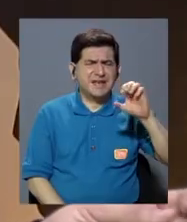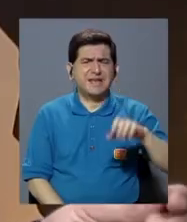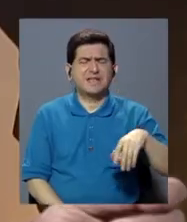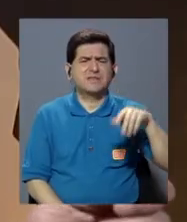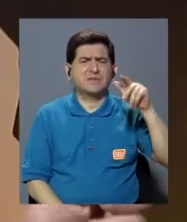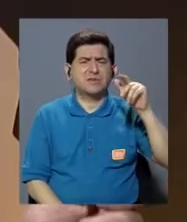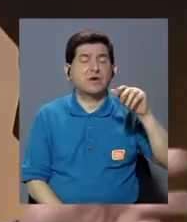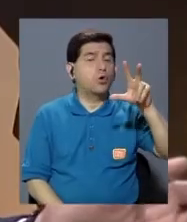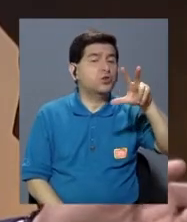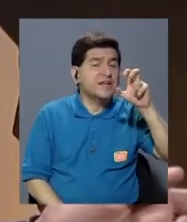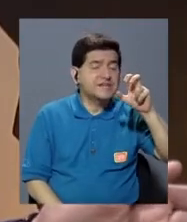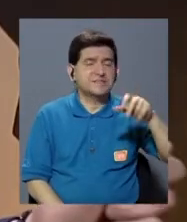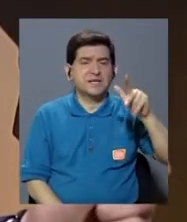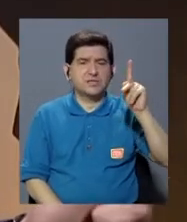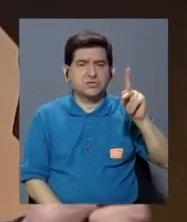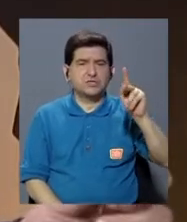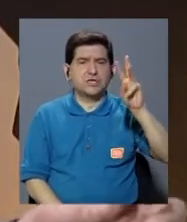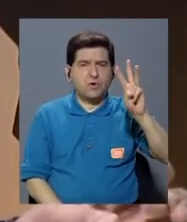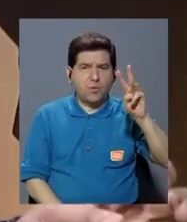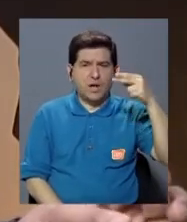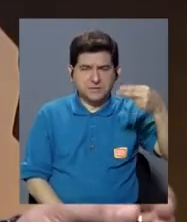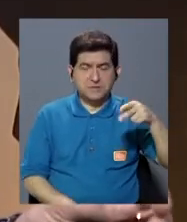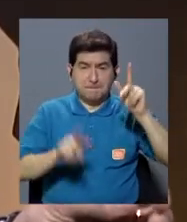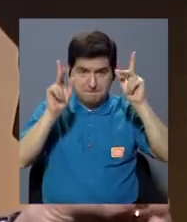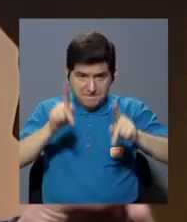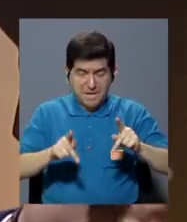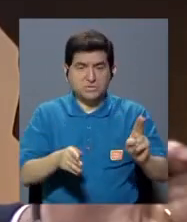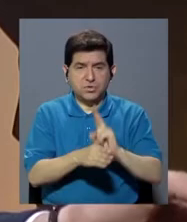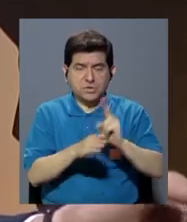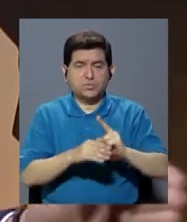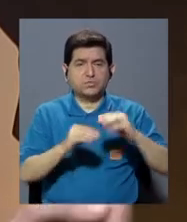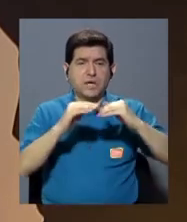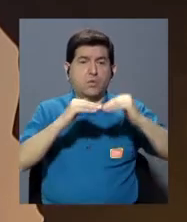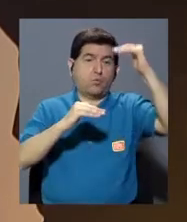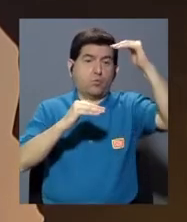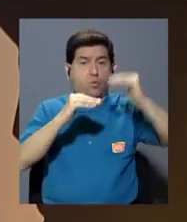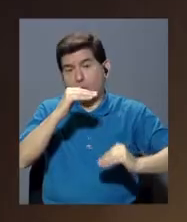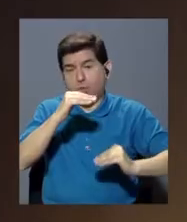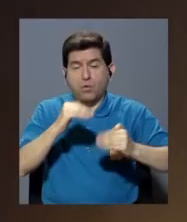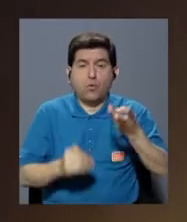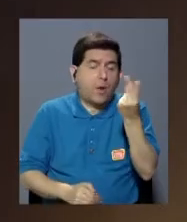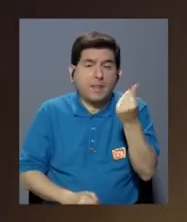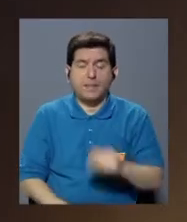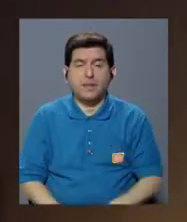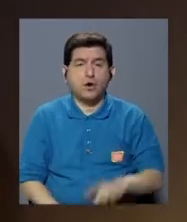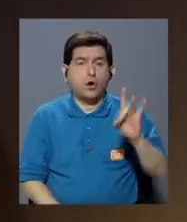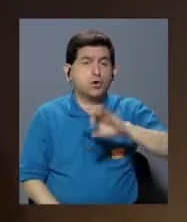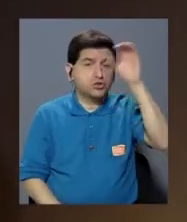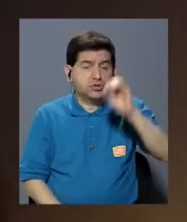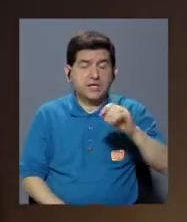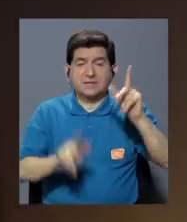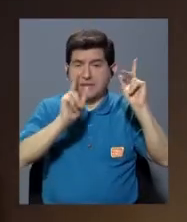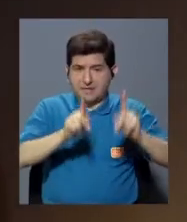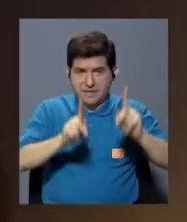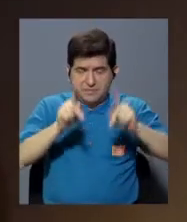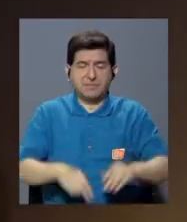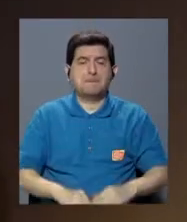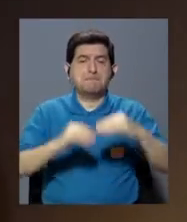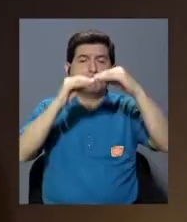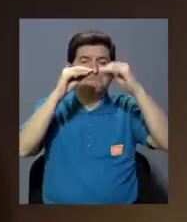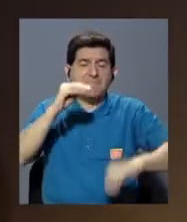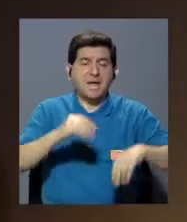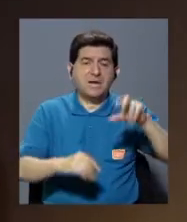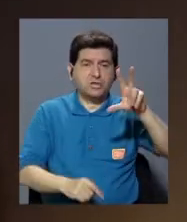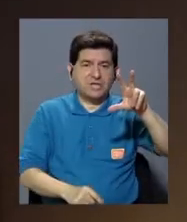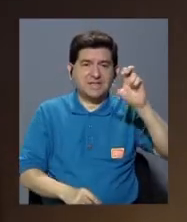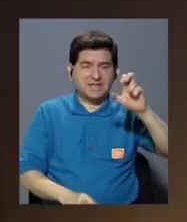hora, 300 kilovatios hora, ¿esos son personas que consumen poco o consumen mucho? No, o sea, el 80% de los abonados